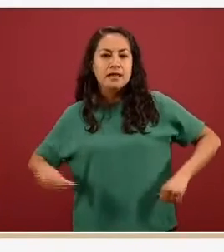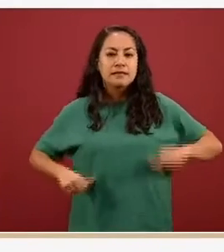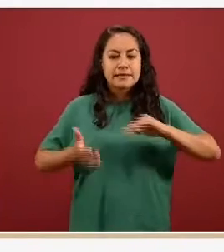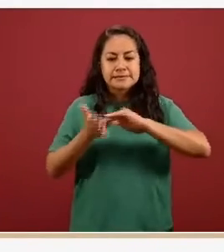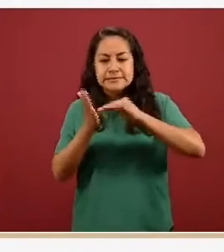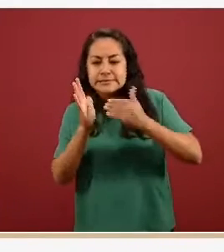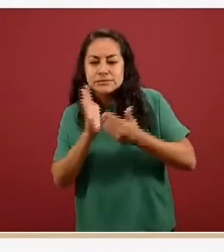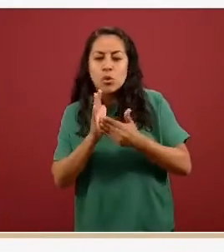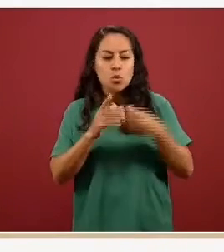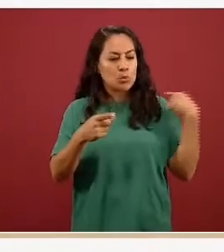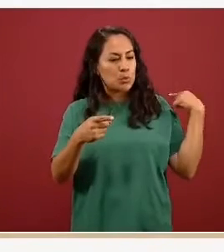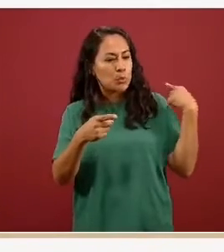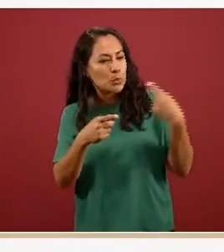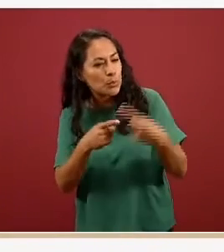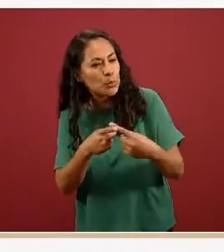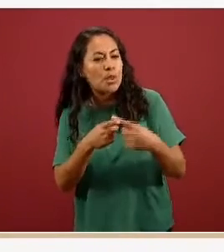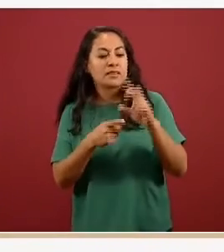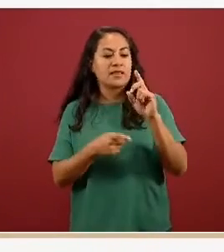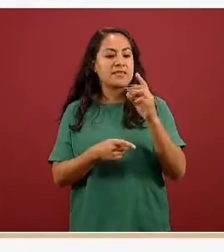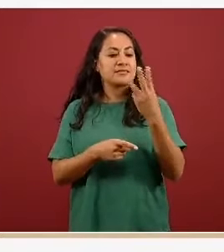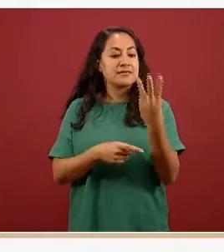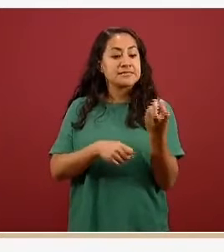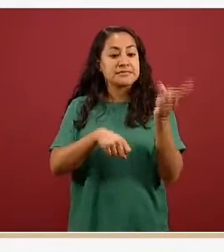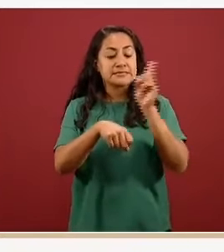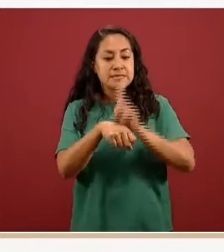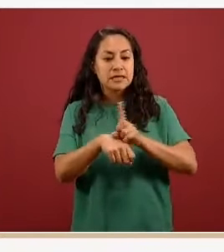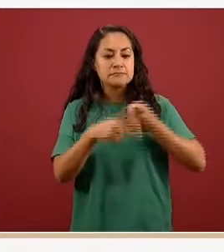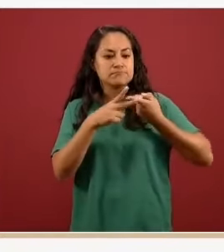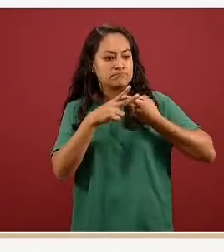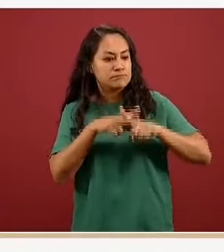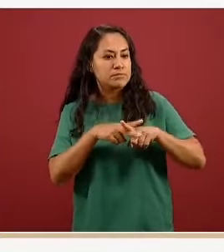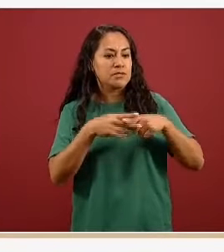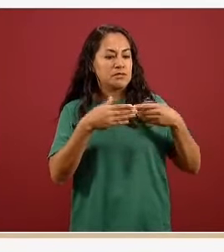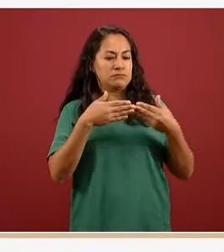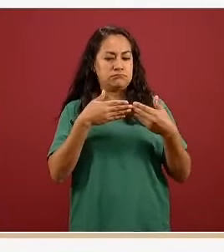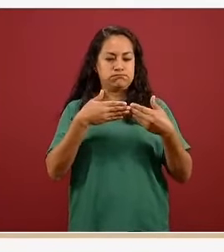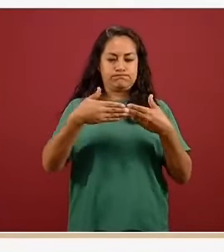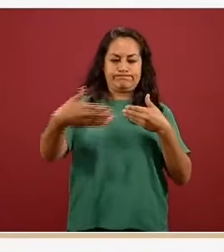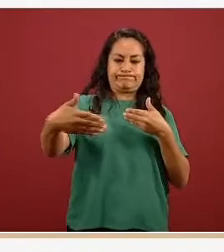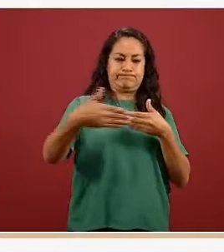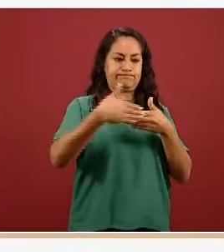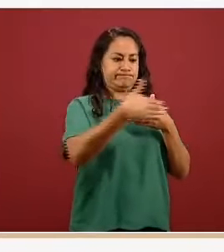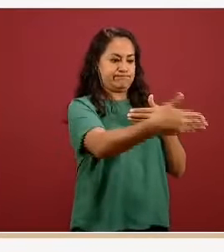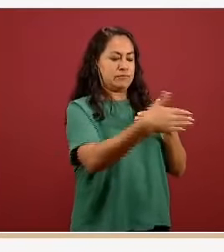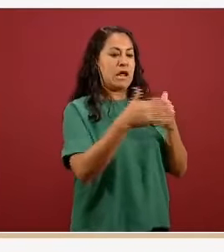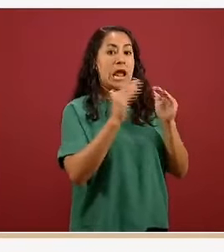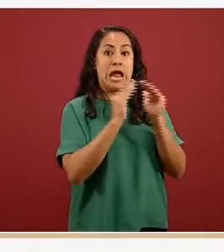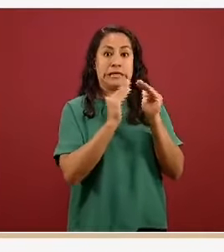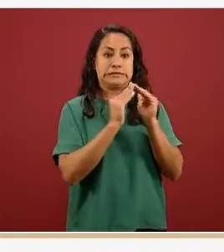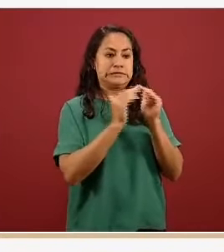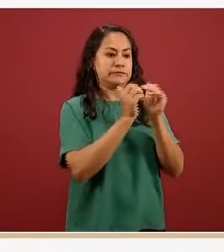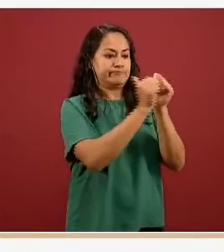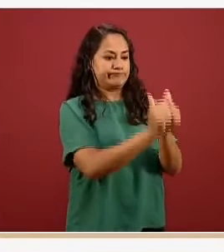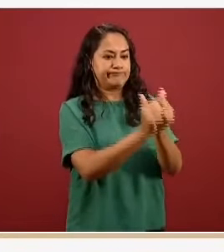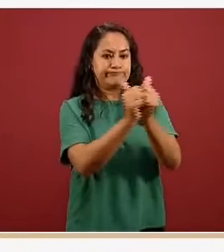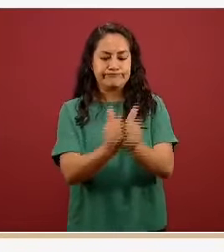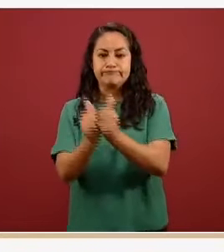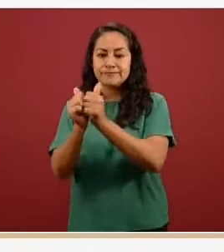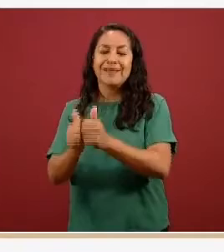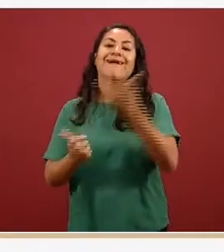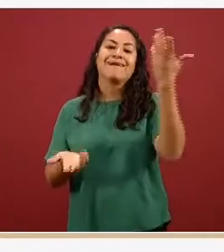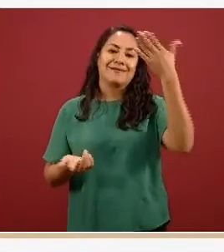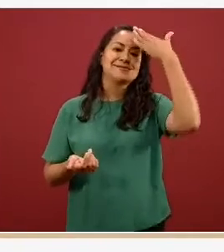que inició la jornada nacional de sana distancia. Sabemos que tenemos prácticamente todavía un